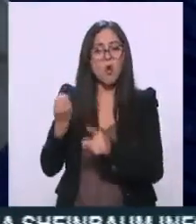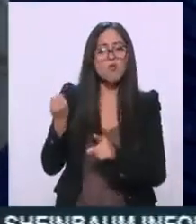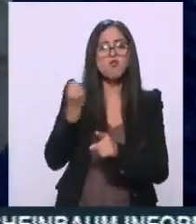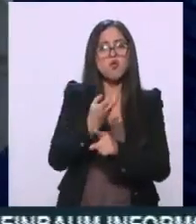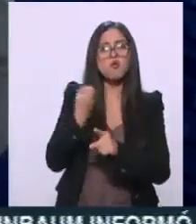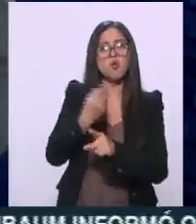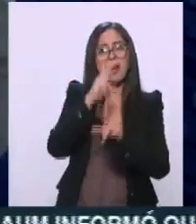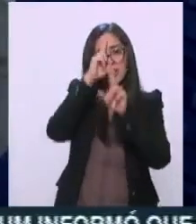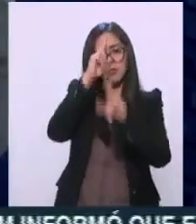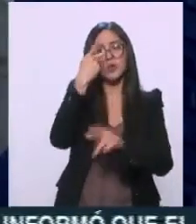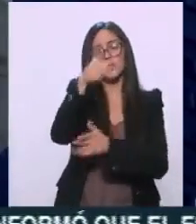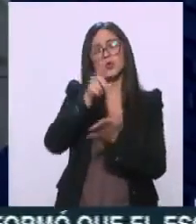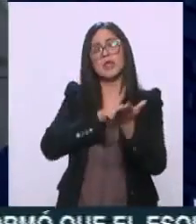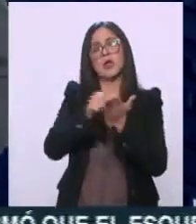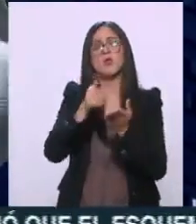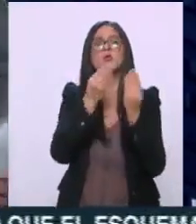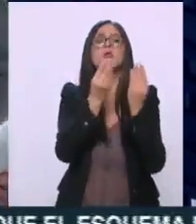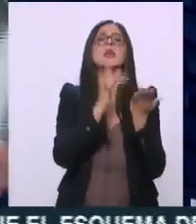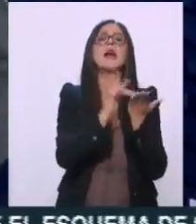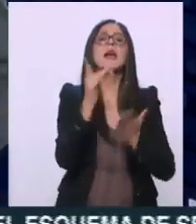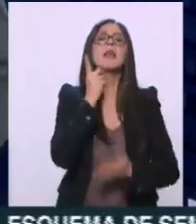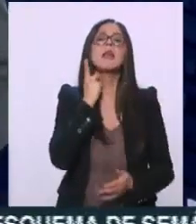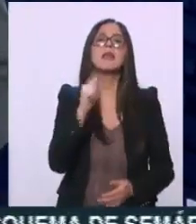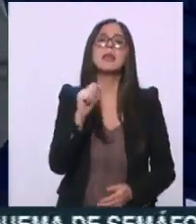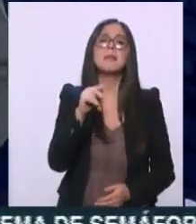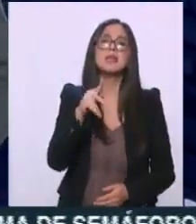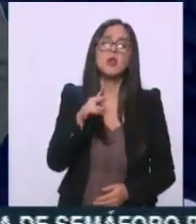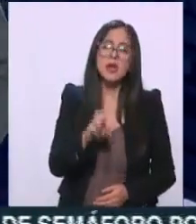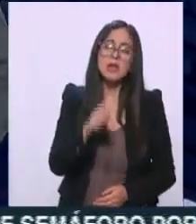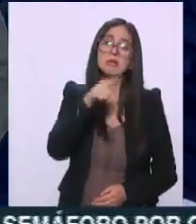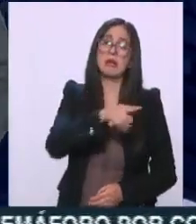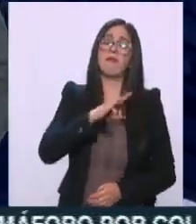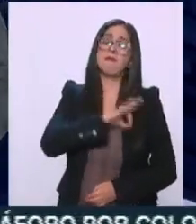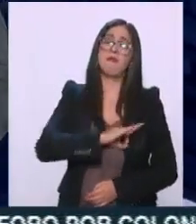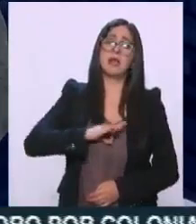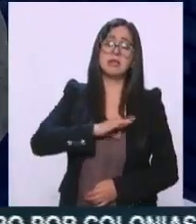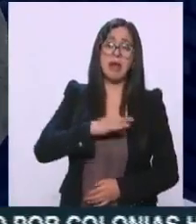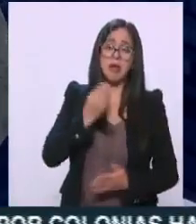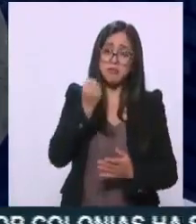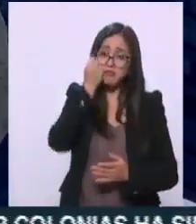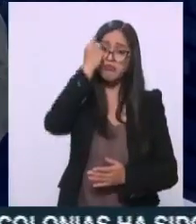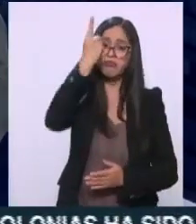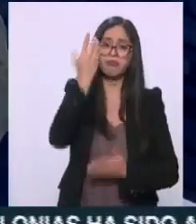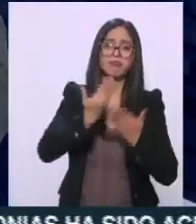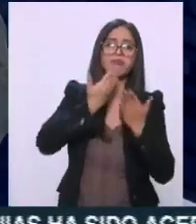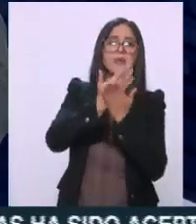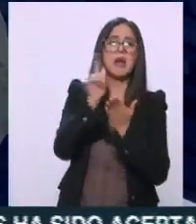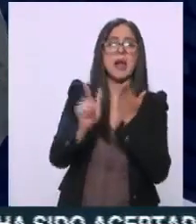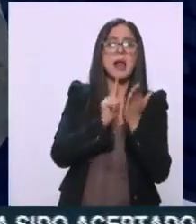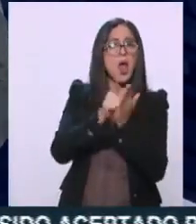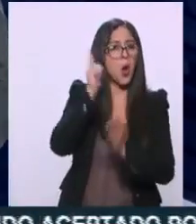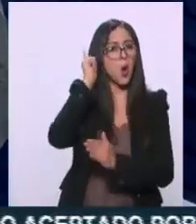muchas gracias, Temístocles Villanueva, y muchas felicidades, Juan, por iniciativas como esta, que vengan más.